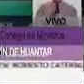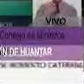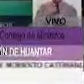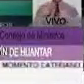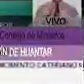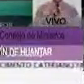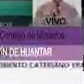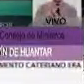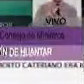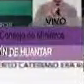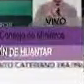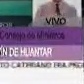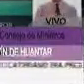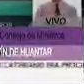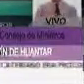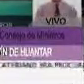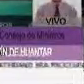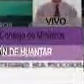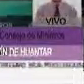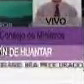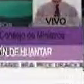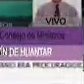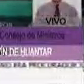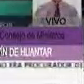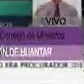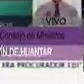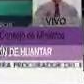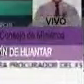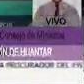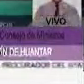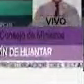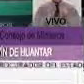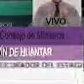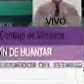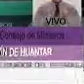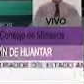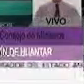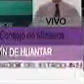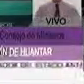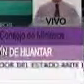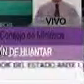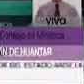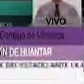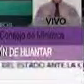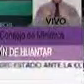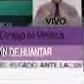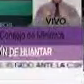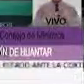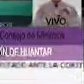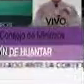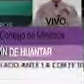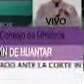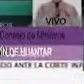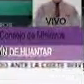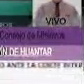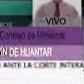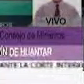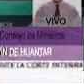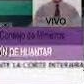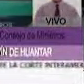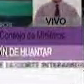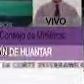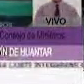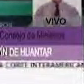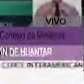nosotros rechazamos. El ministro de Justicia tiene la competencia